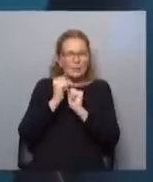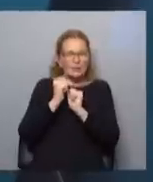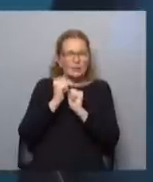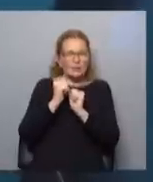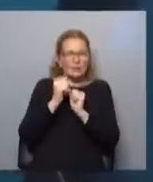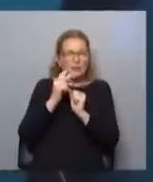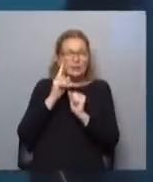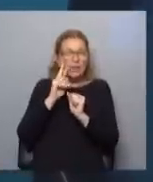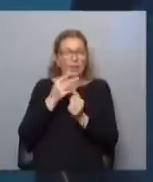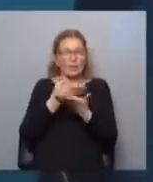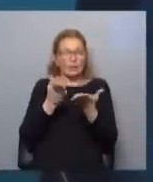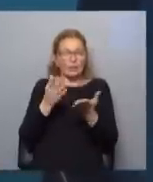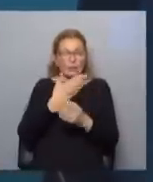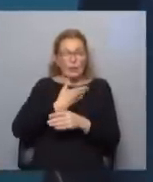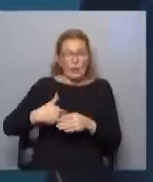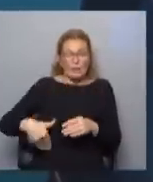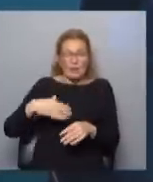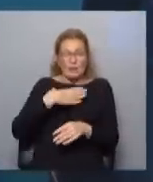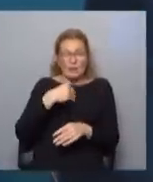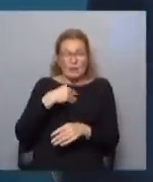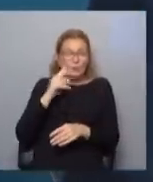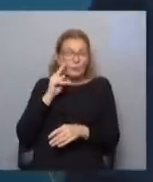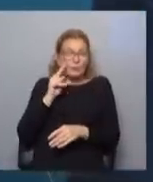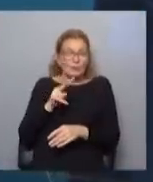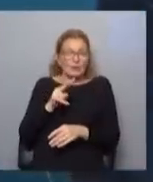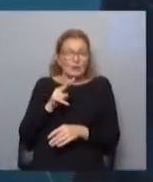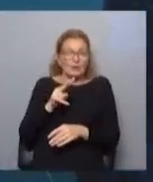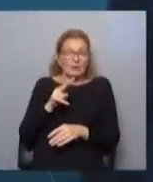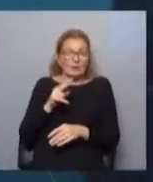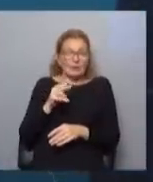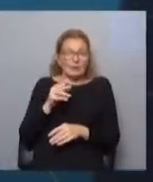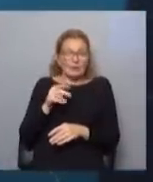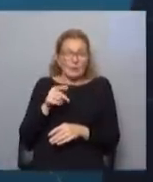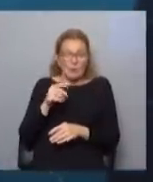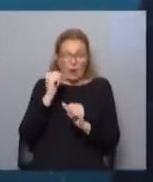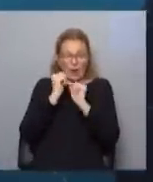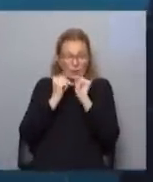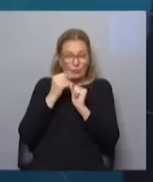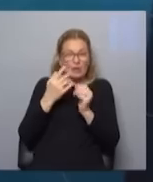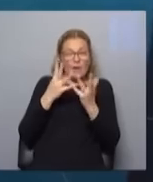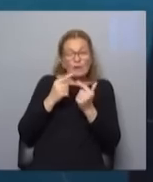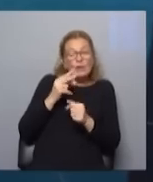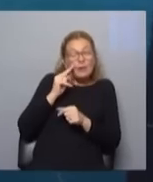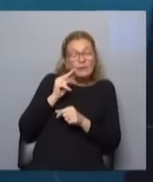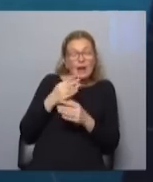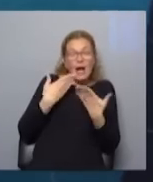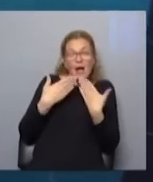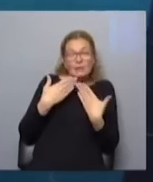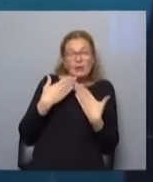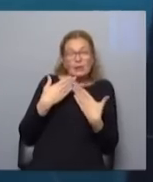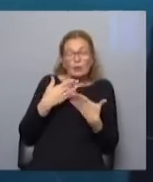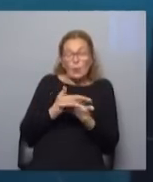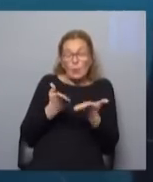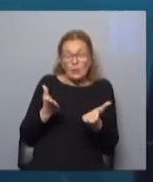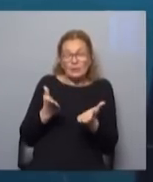dando las señales que está dando donde el gobierno nacional del punto de vista de su concepción de la economía habla de que nos